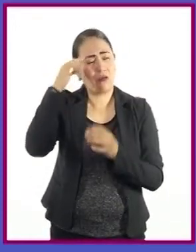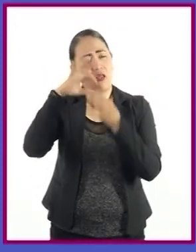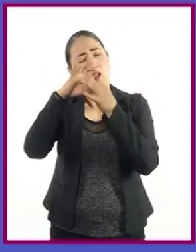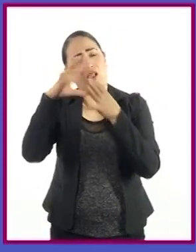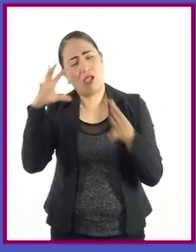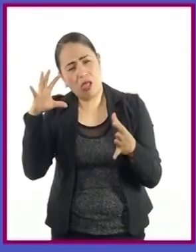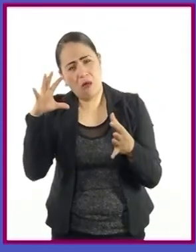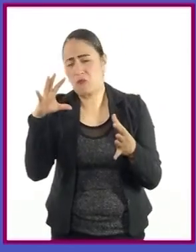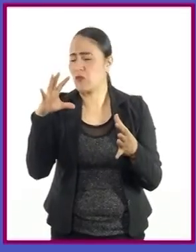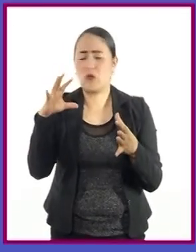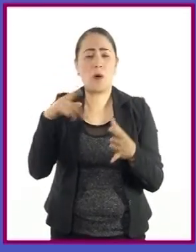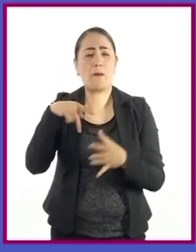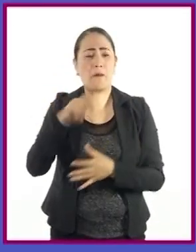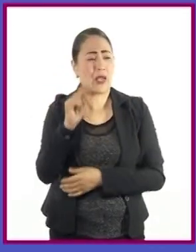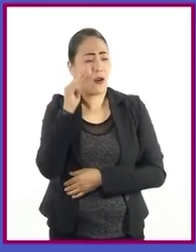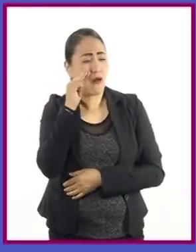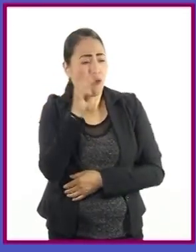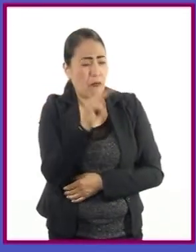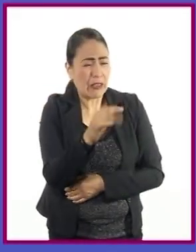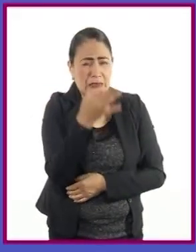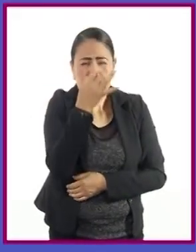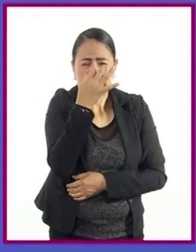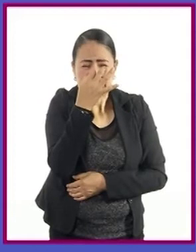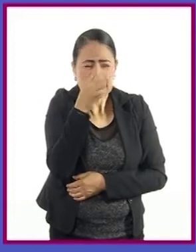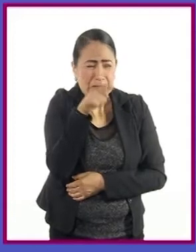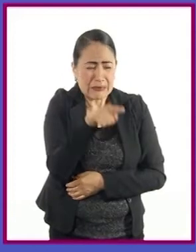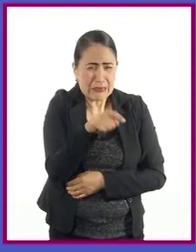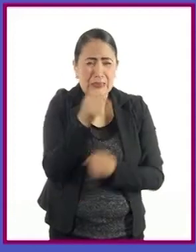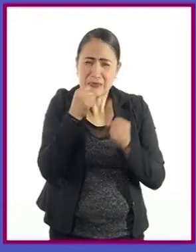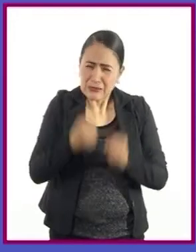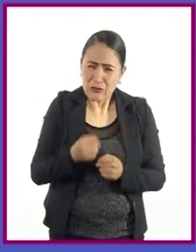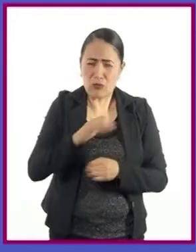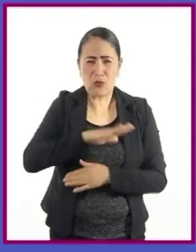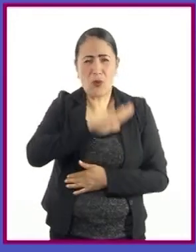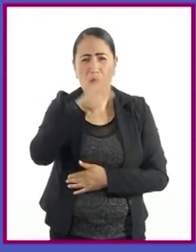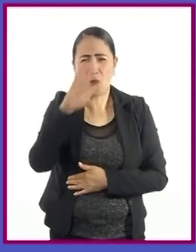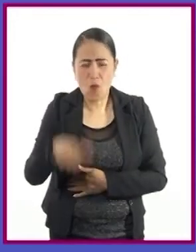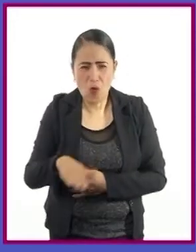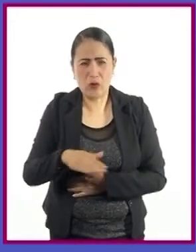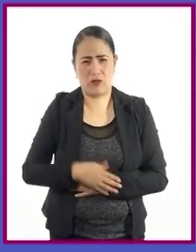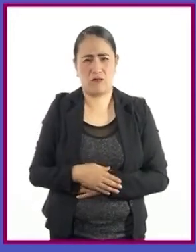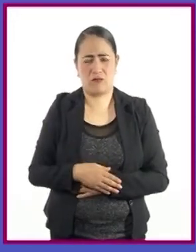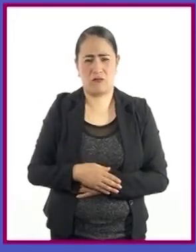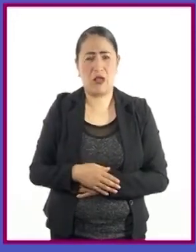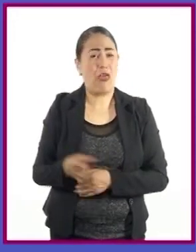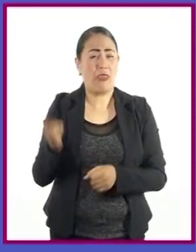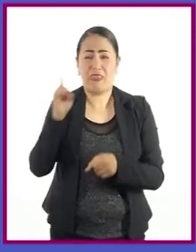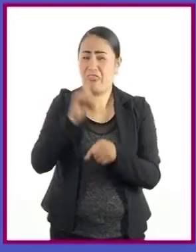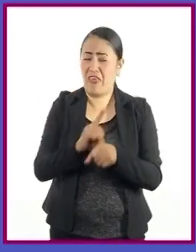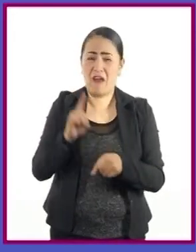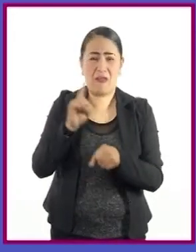iba visiblemente a la muerte. Todo el día, el dormitorio estaba con las luces prendidas y en pleno